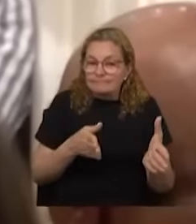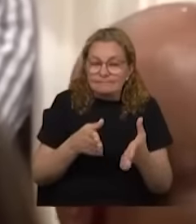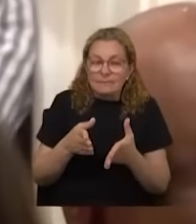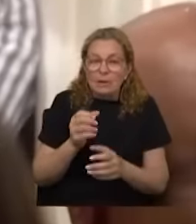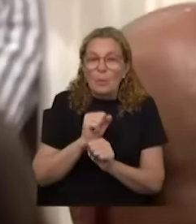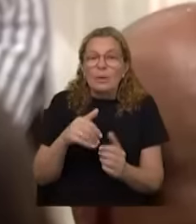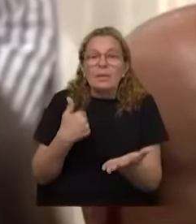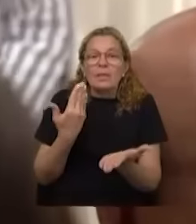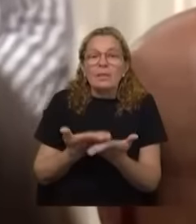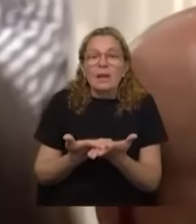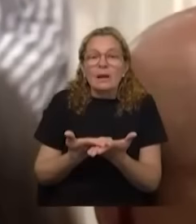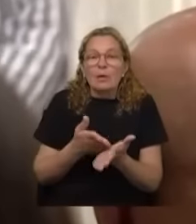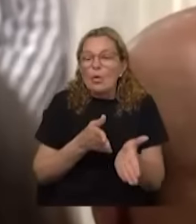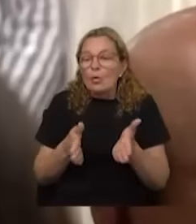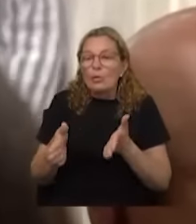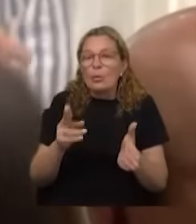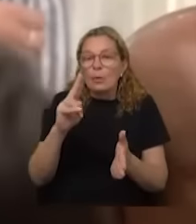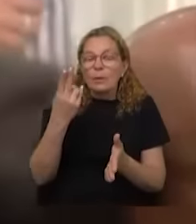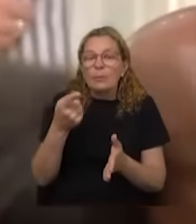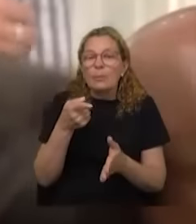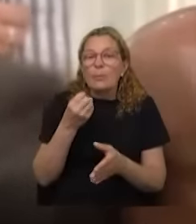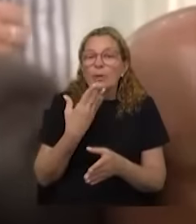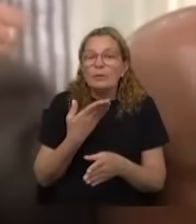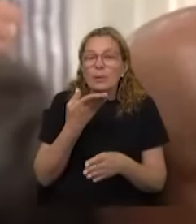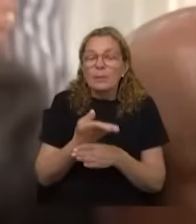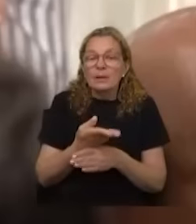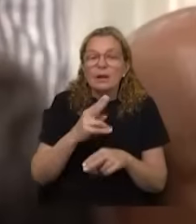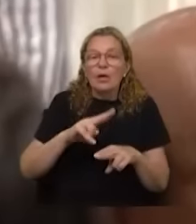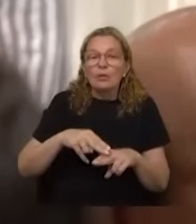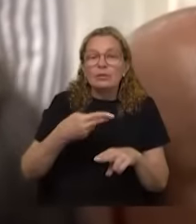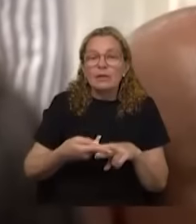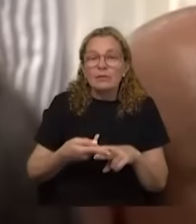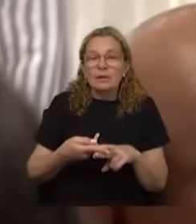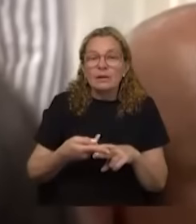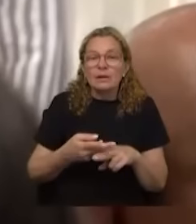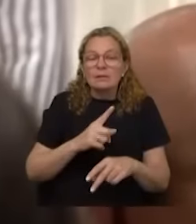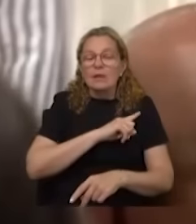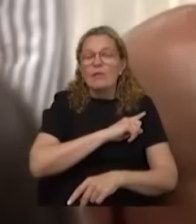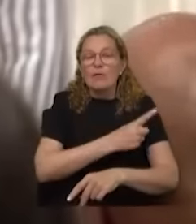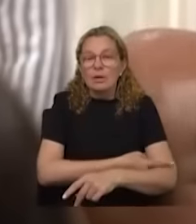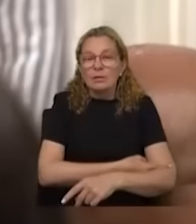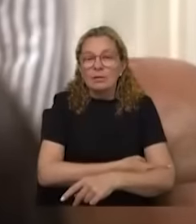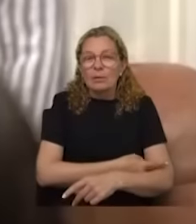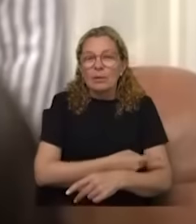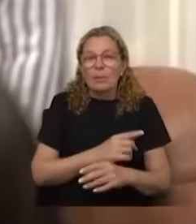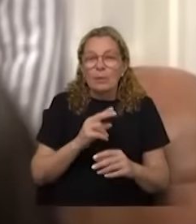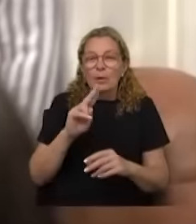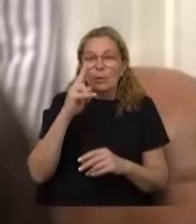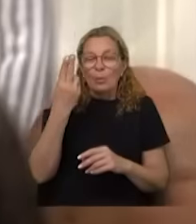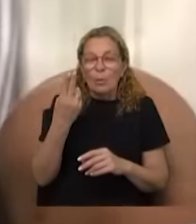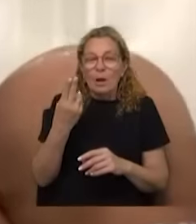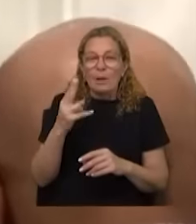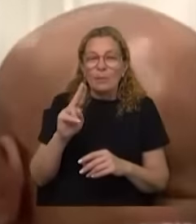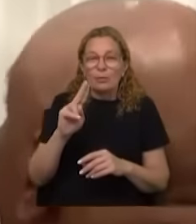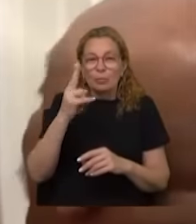ofrecer un rumbo al Uruguay por eso pedirles nuevamente que hagan ese esfuerzo por el Uruguay por los